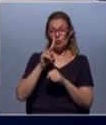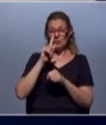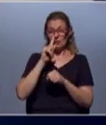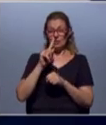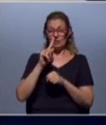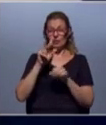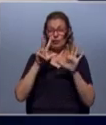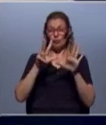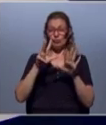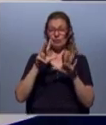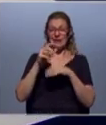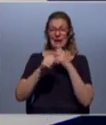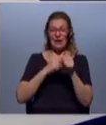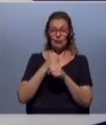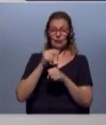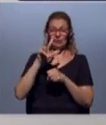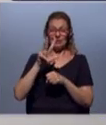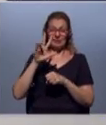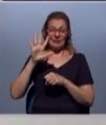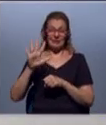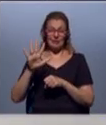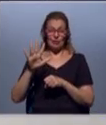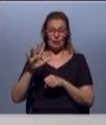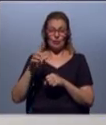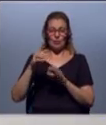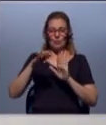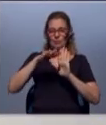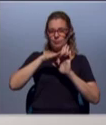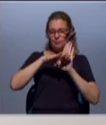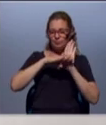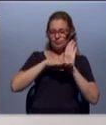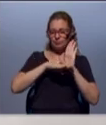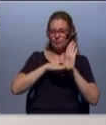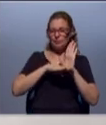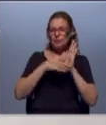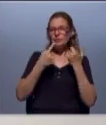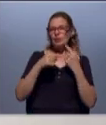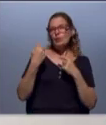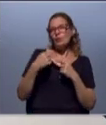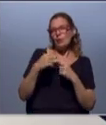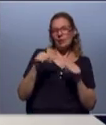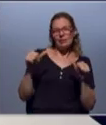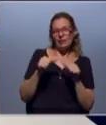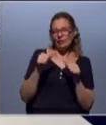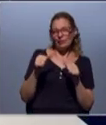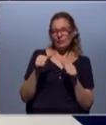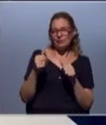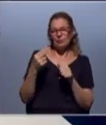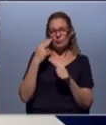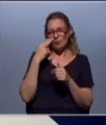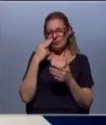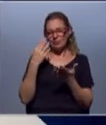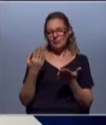35 el legislador reglamento la forma de llevarlo adelante pero nunca se hizo por eso yo le decía la validez